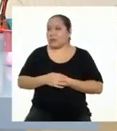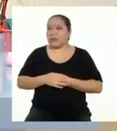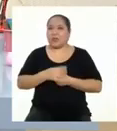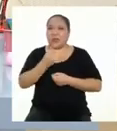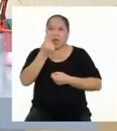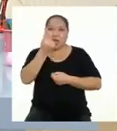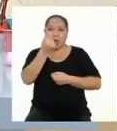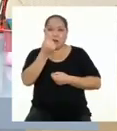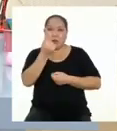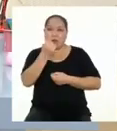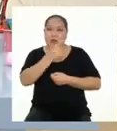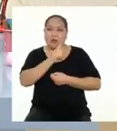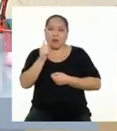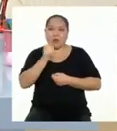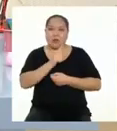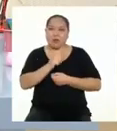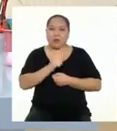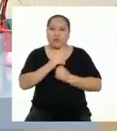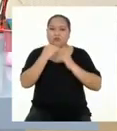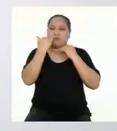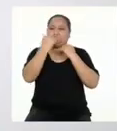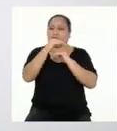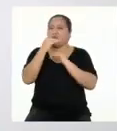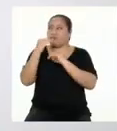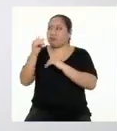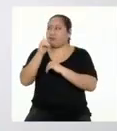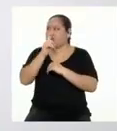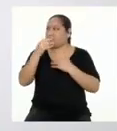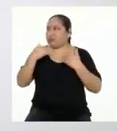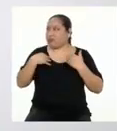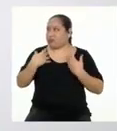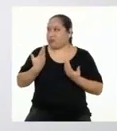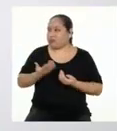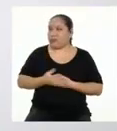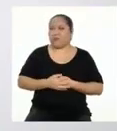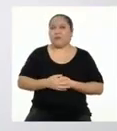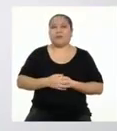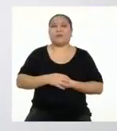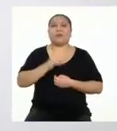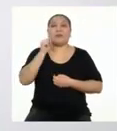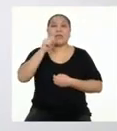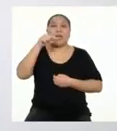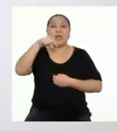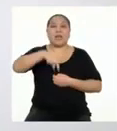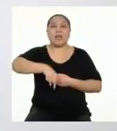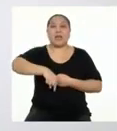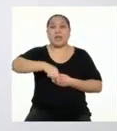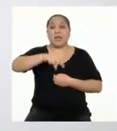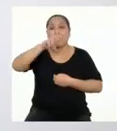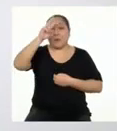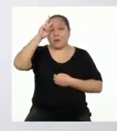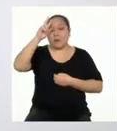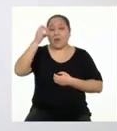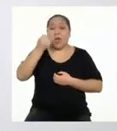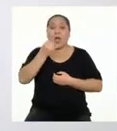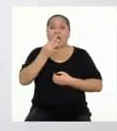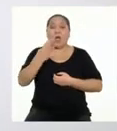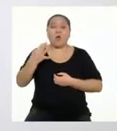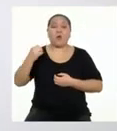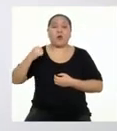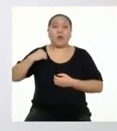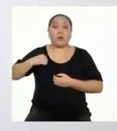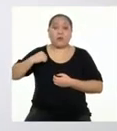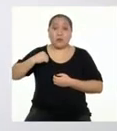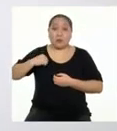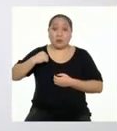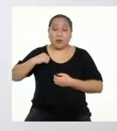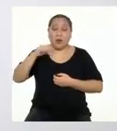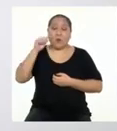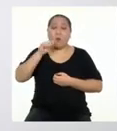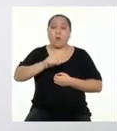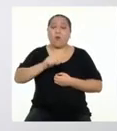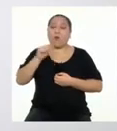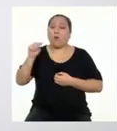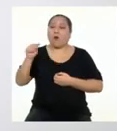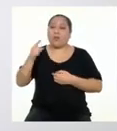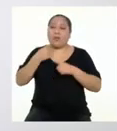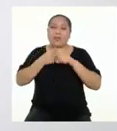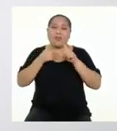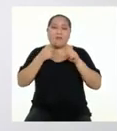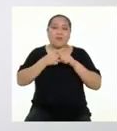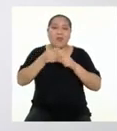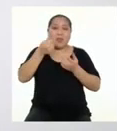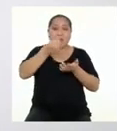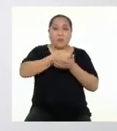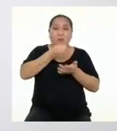el dinero no sea un obstáculo. Sí, e incluso en el Perú hay municipios que establecen tarifas